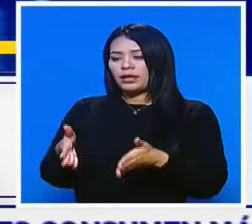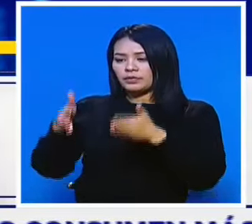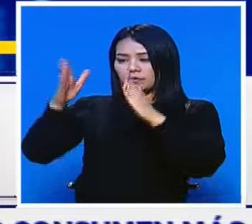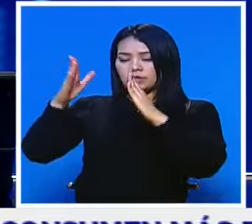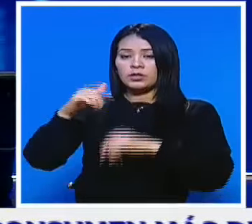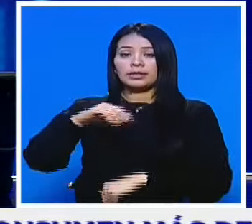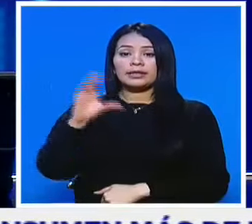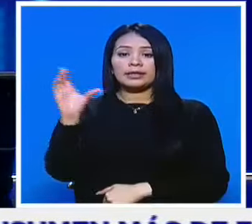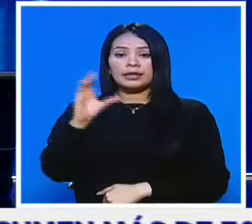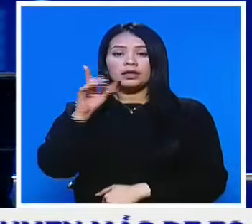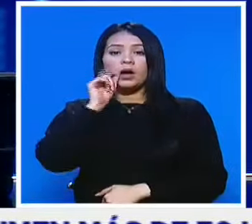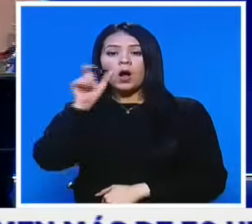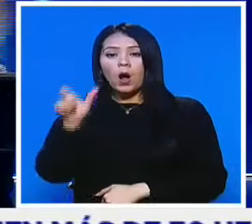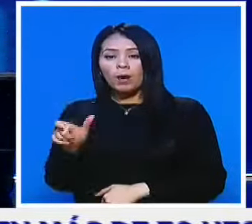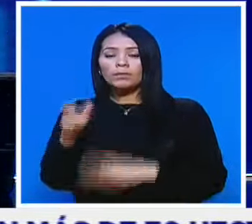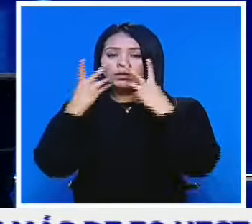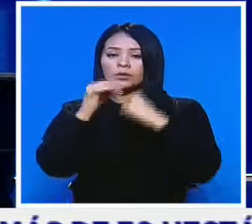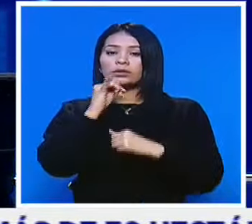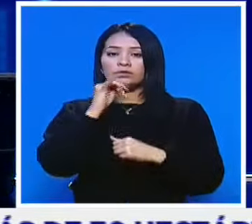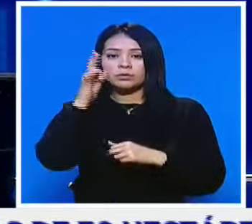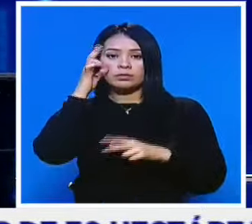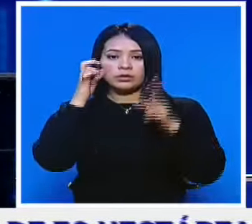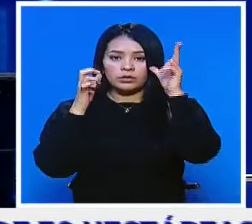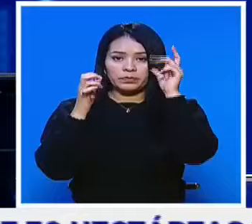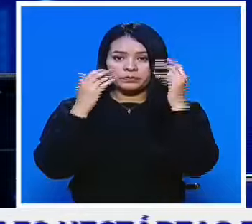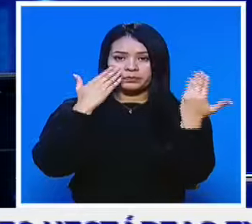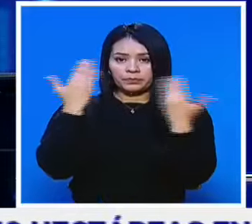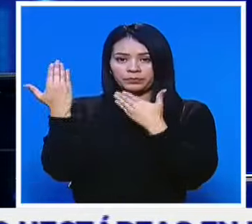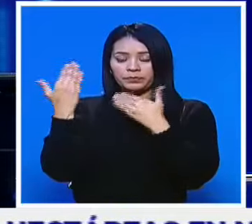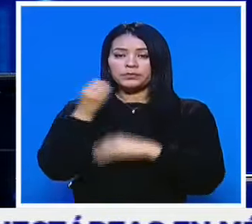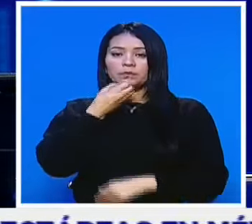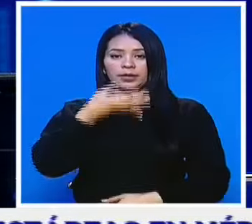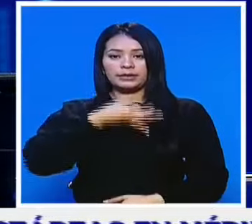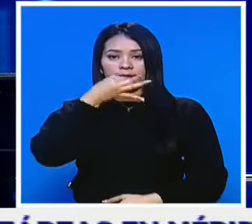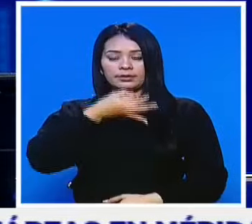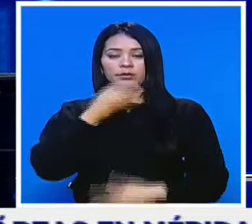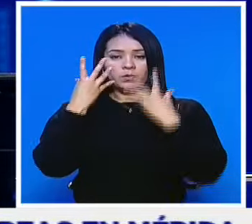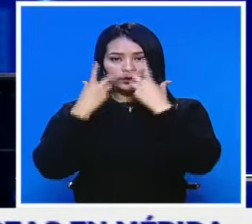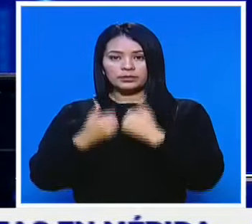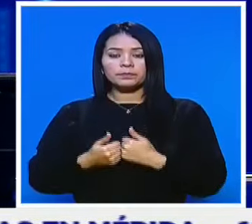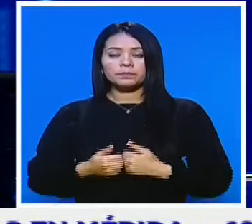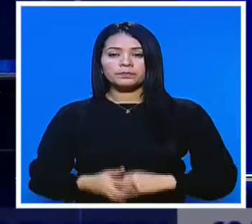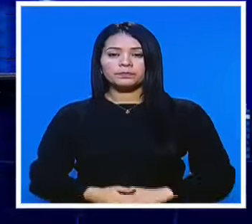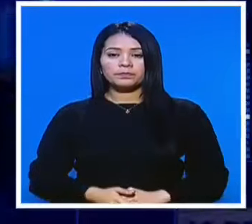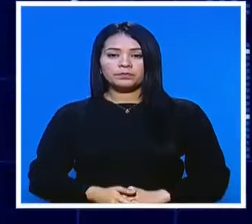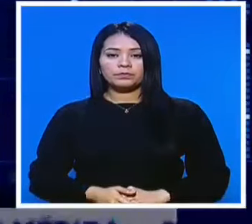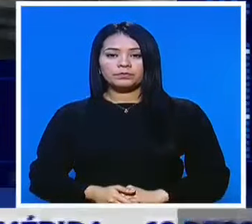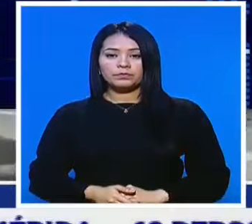Caracas. Nuestro compañero William Sánchez pues nos trae todos los detalles. Buenas tardes, William, cuéntanos.